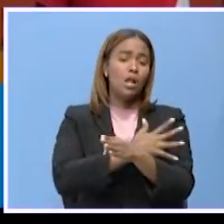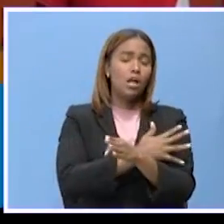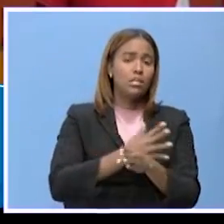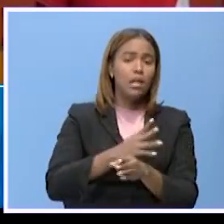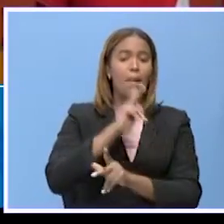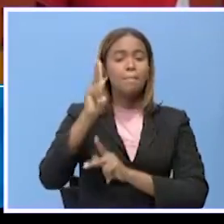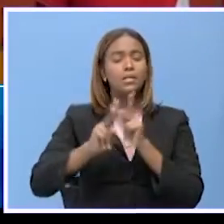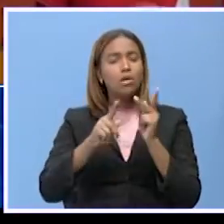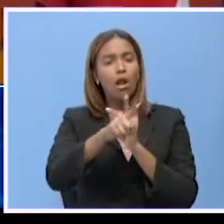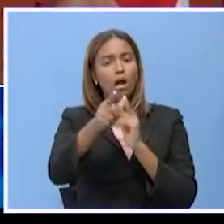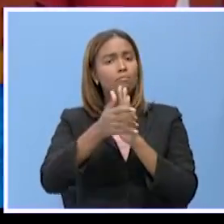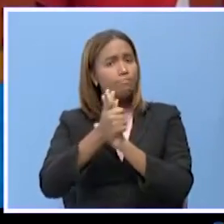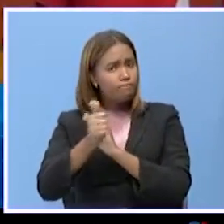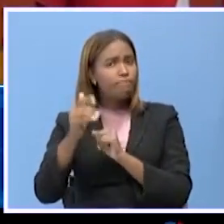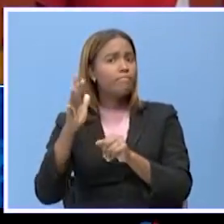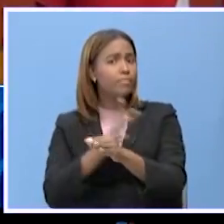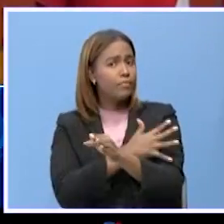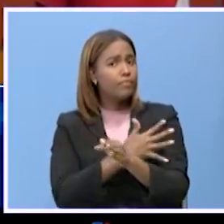los artistas.